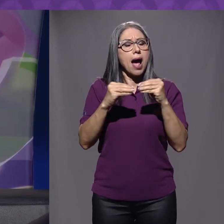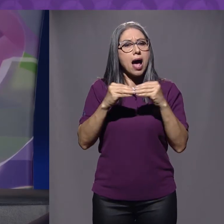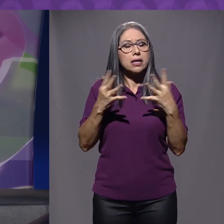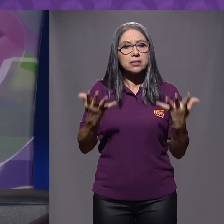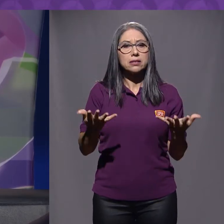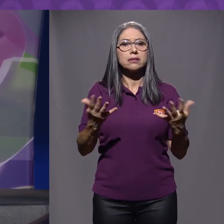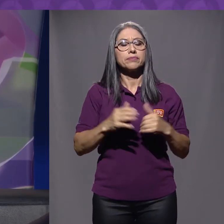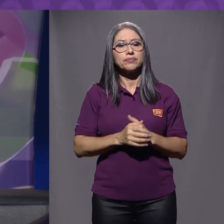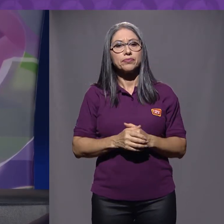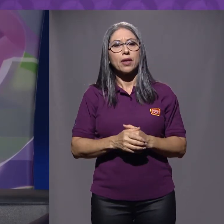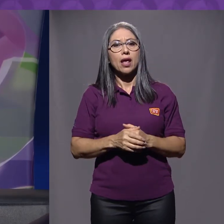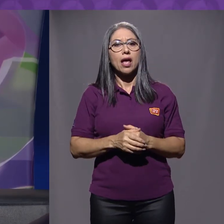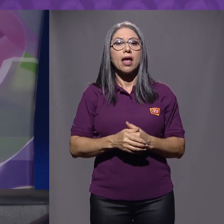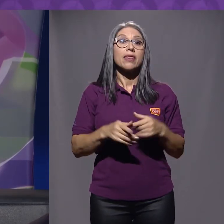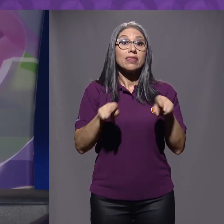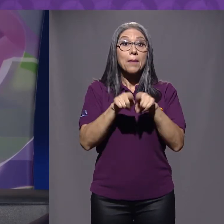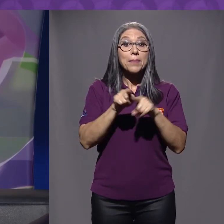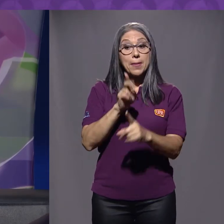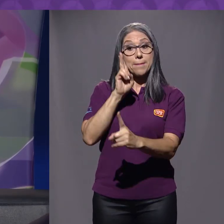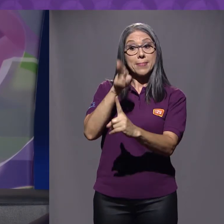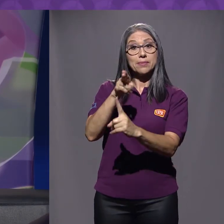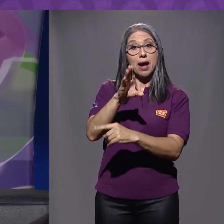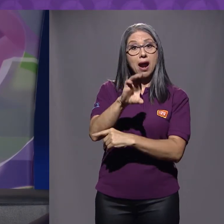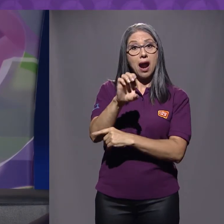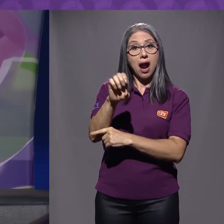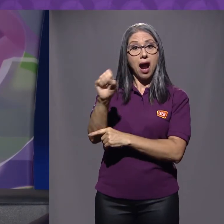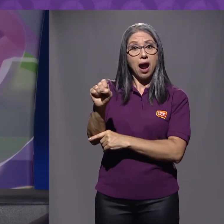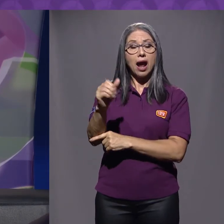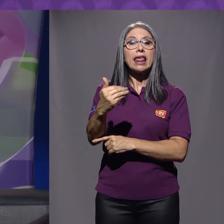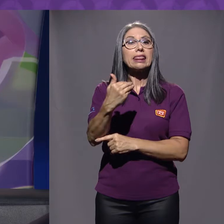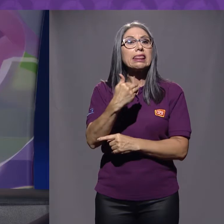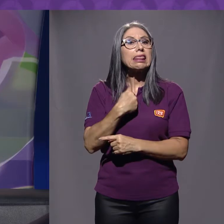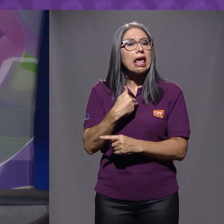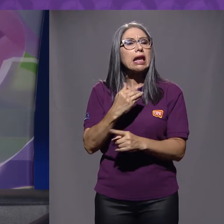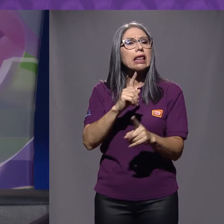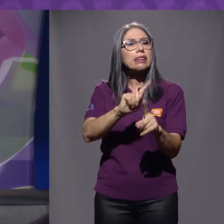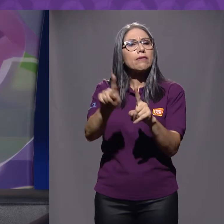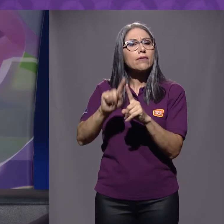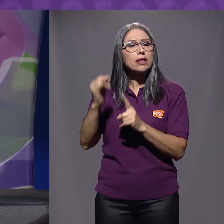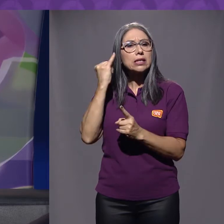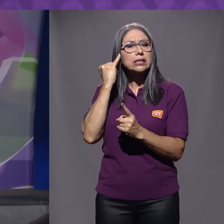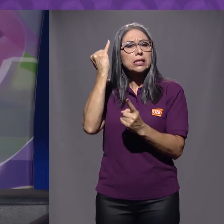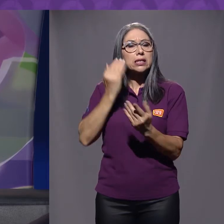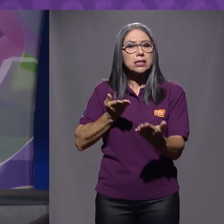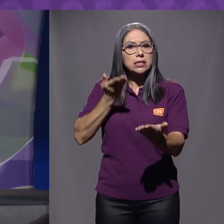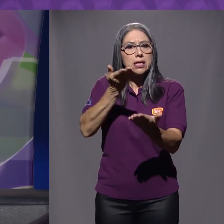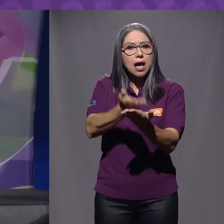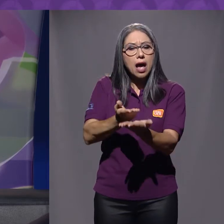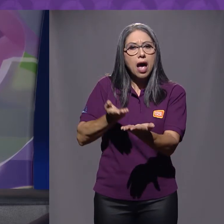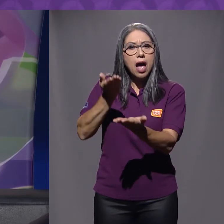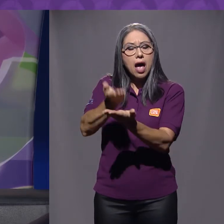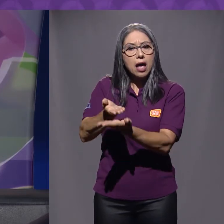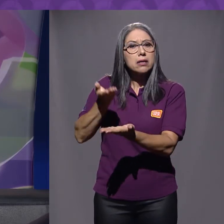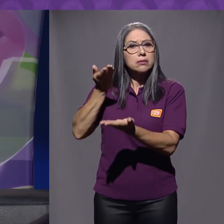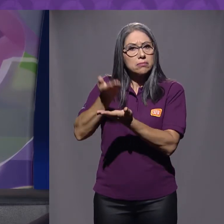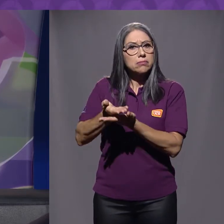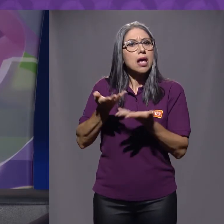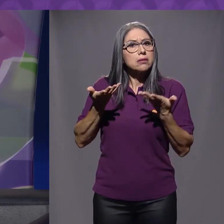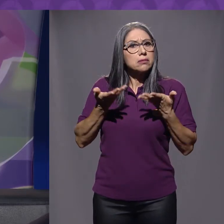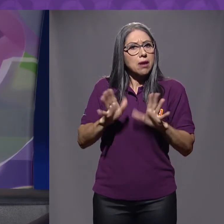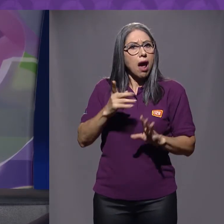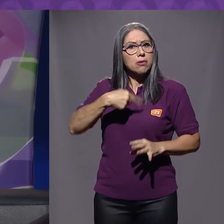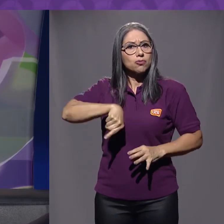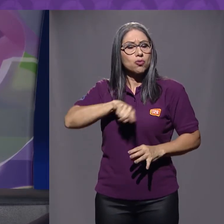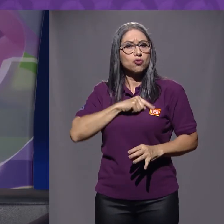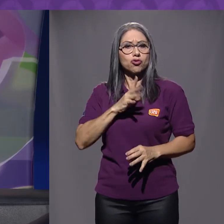Y bueno, hay iniciativas de la misma caja, ¿verdad?, en la cual nosotros hemos estado también como conversando